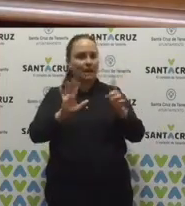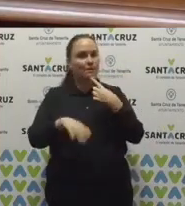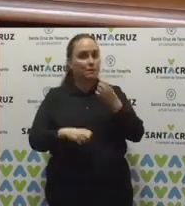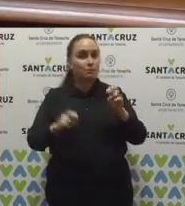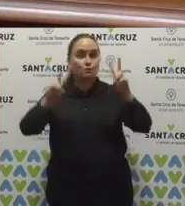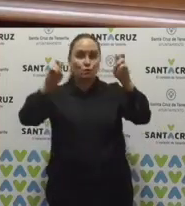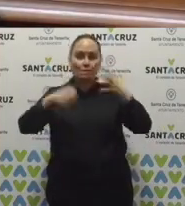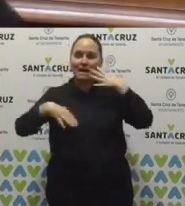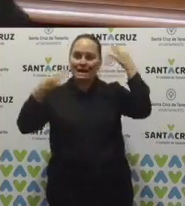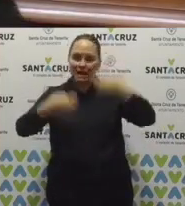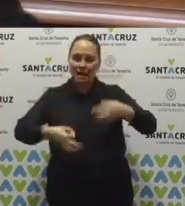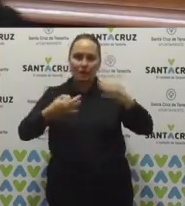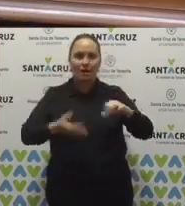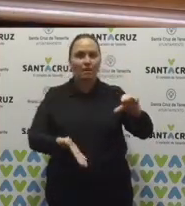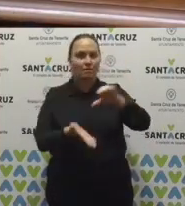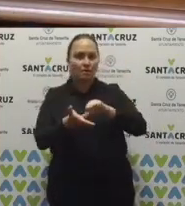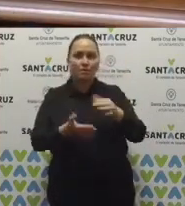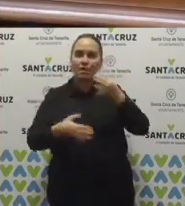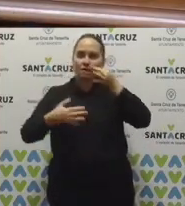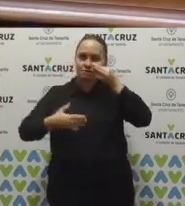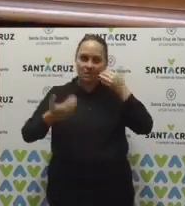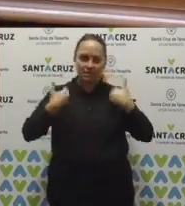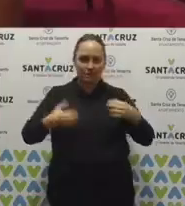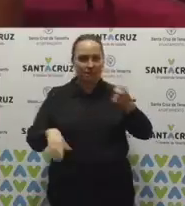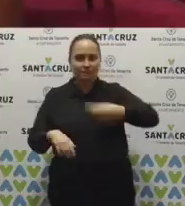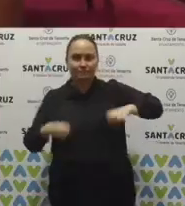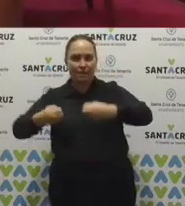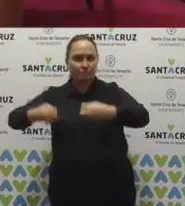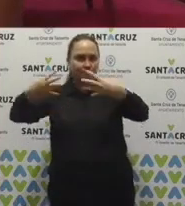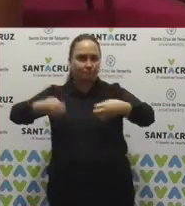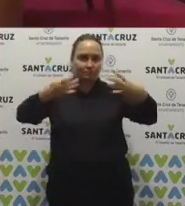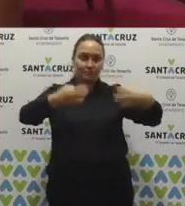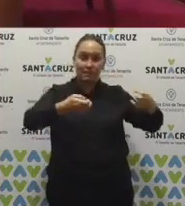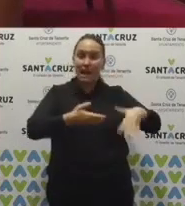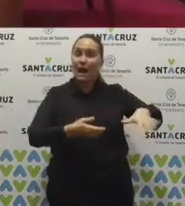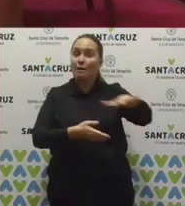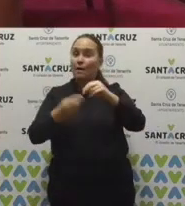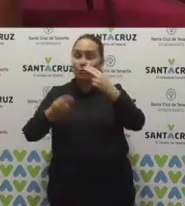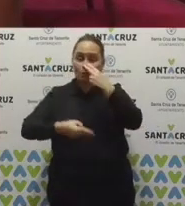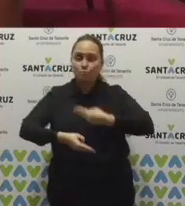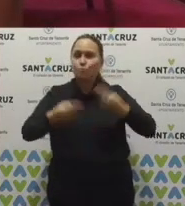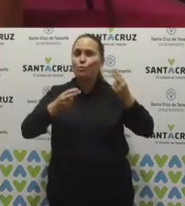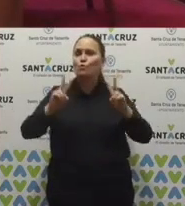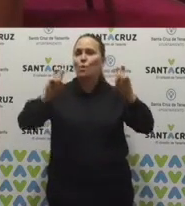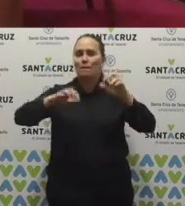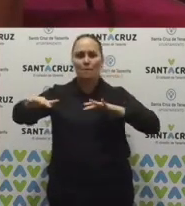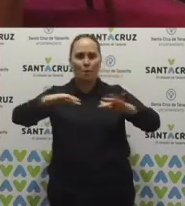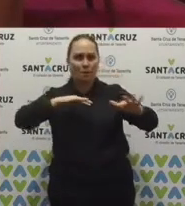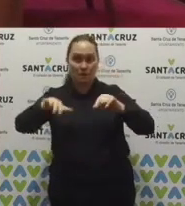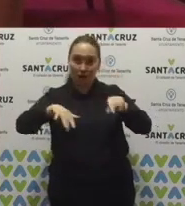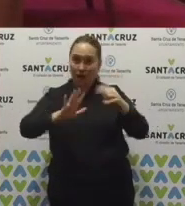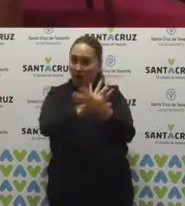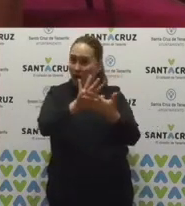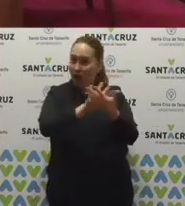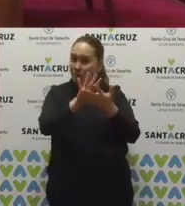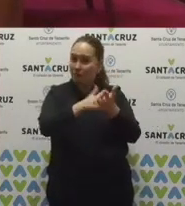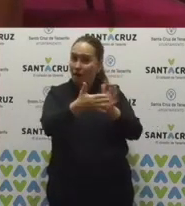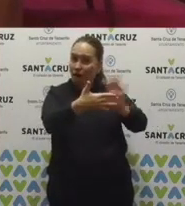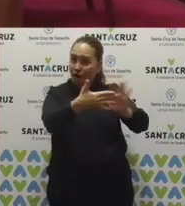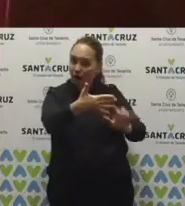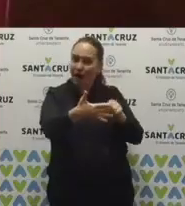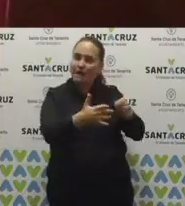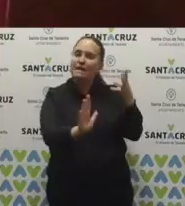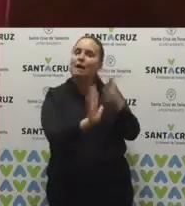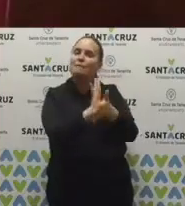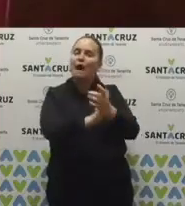redefinir espacios públicos los retos de la nueva movilidad habla de esos espacios públicos y de cómo tiene una incidencia directa en el quehacer diario en la